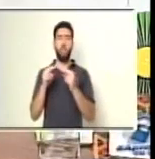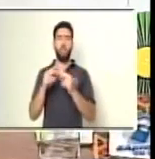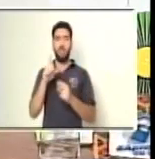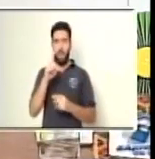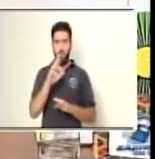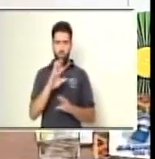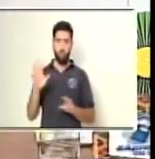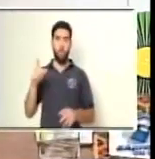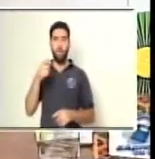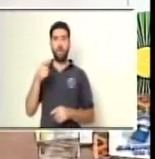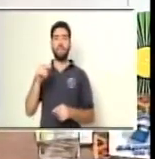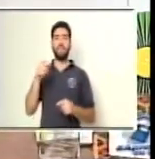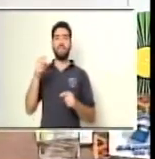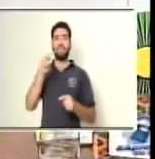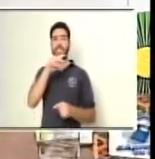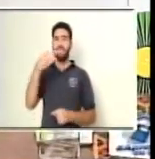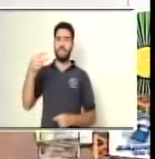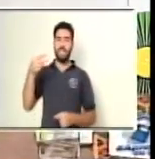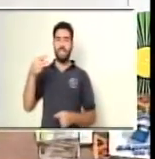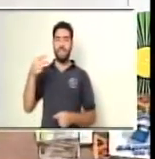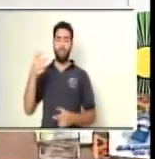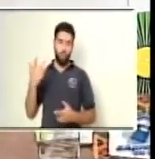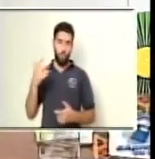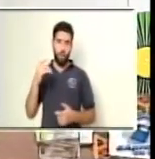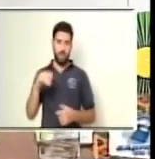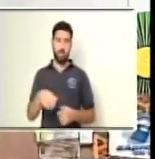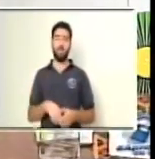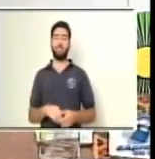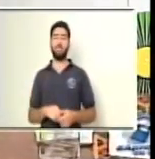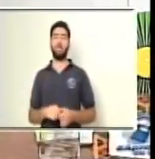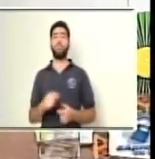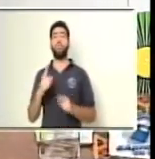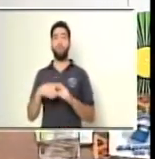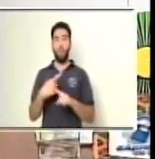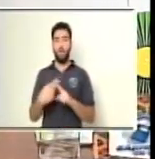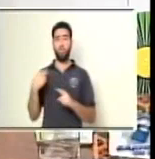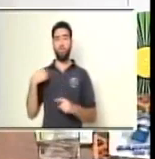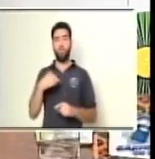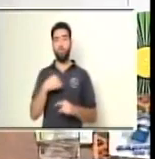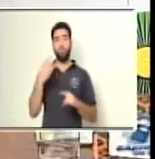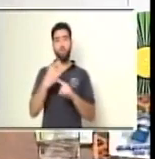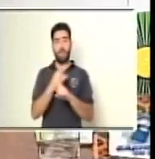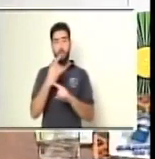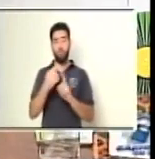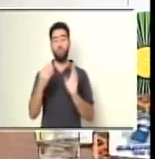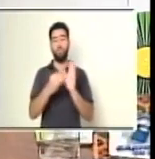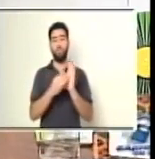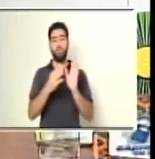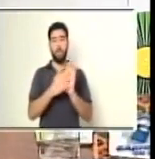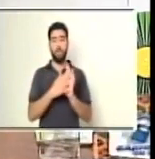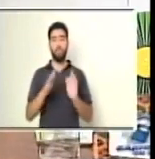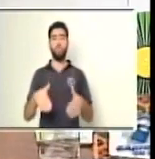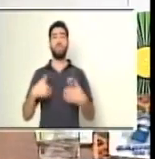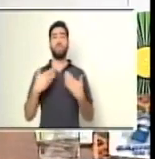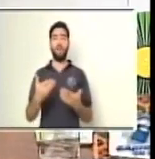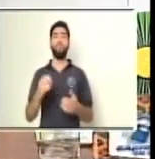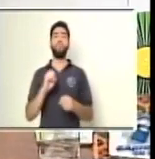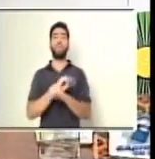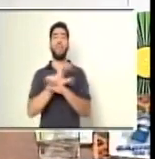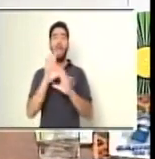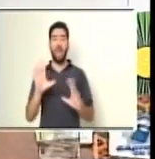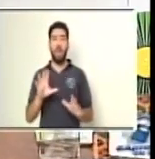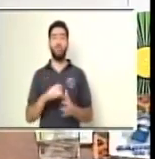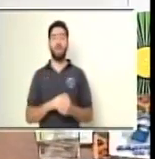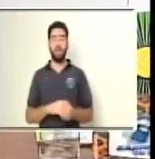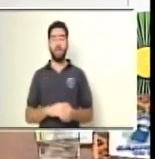una expresión algebraica, nosotros vamos a explicar o vamos a dejar claro que